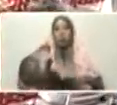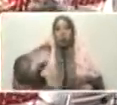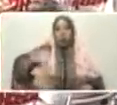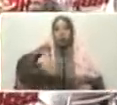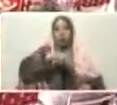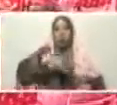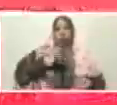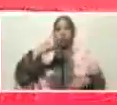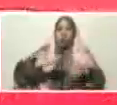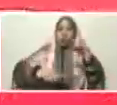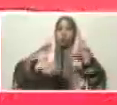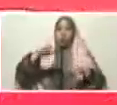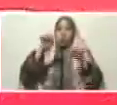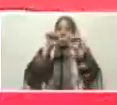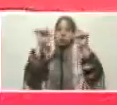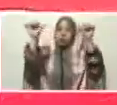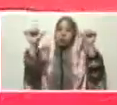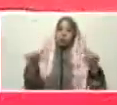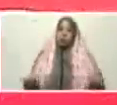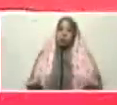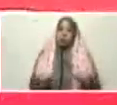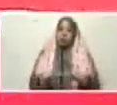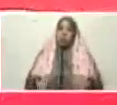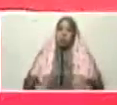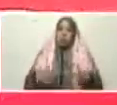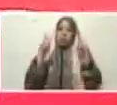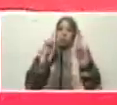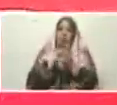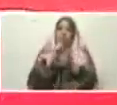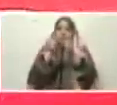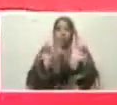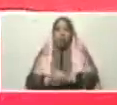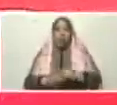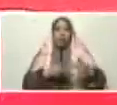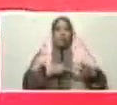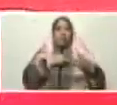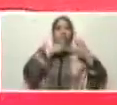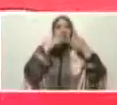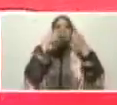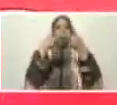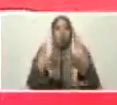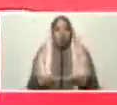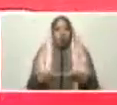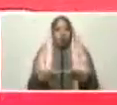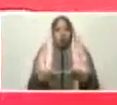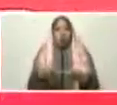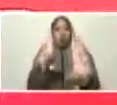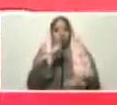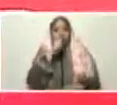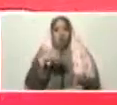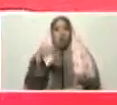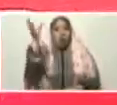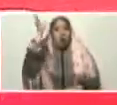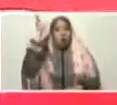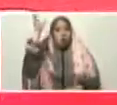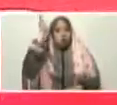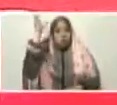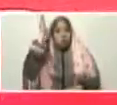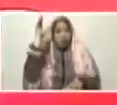construir el sistema que permita la transmisión de valores la creación de conocimiento